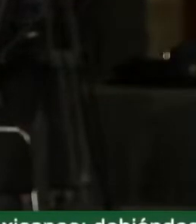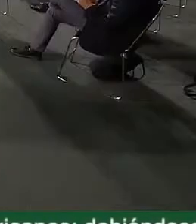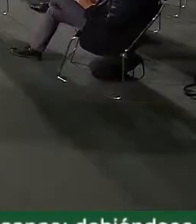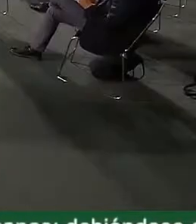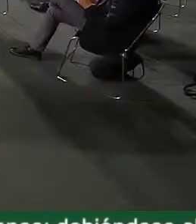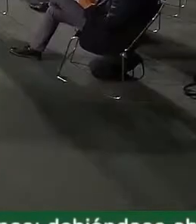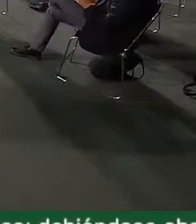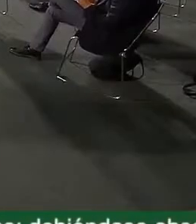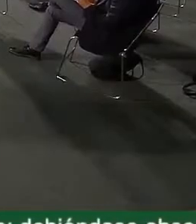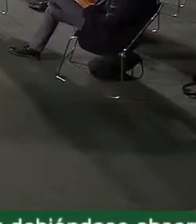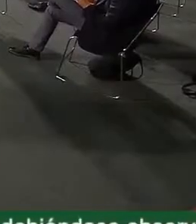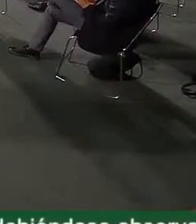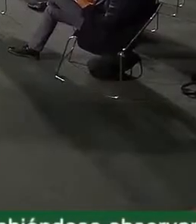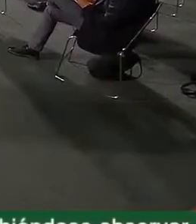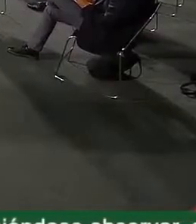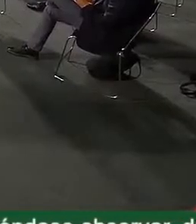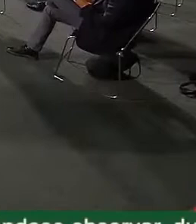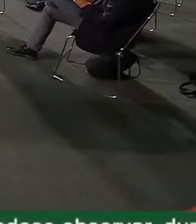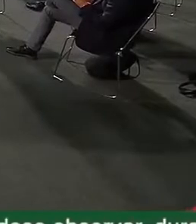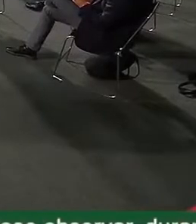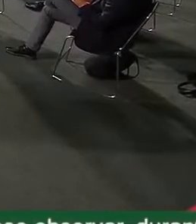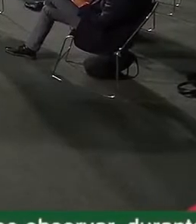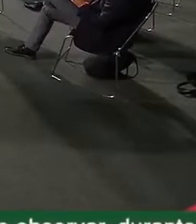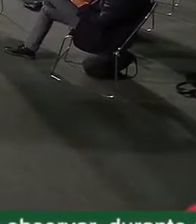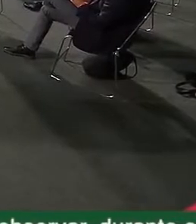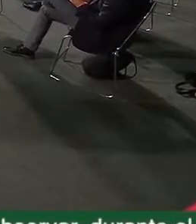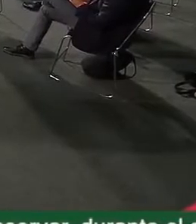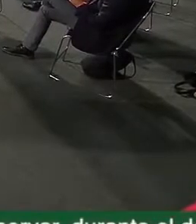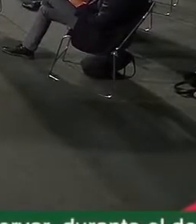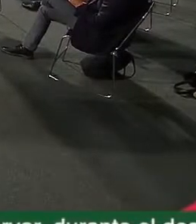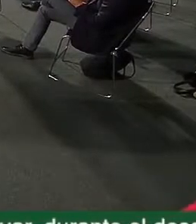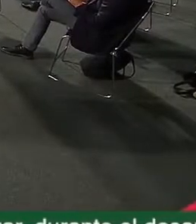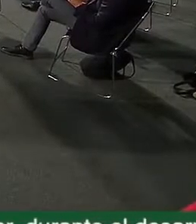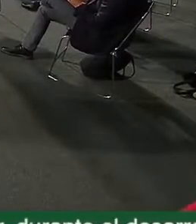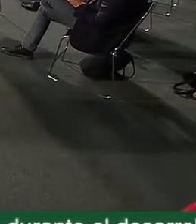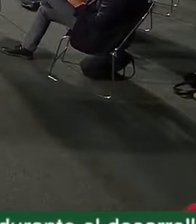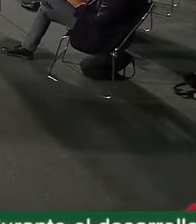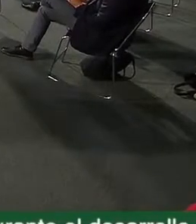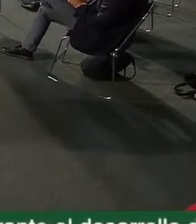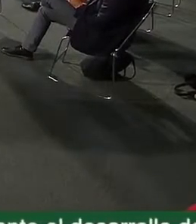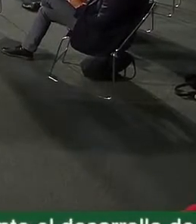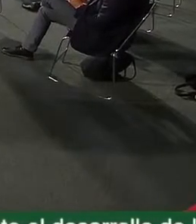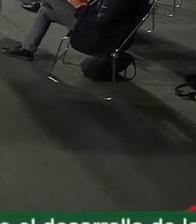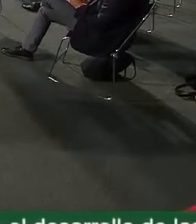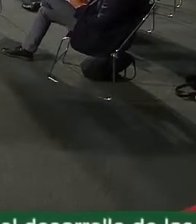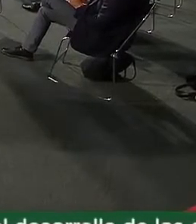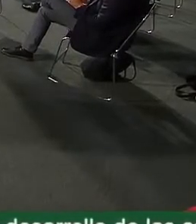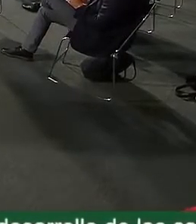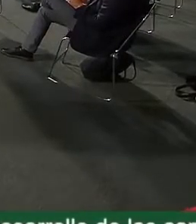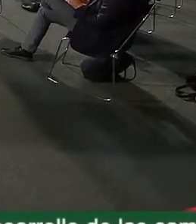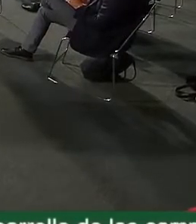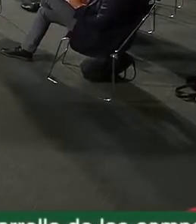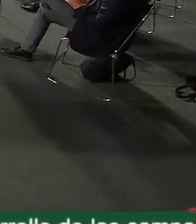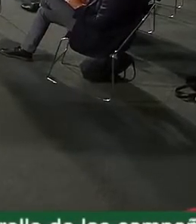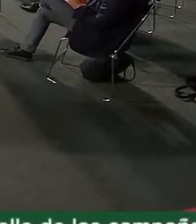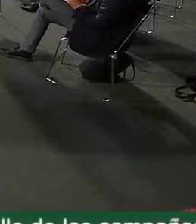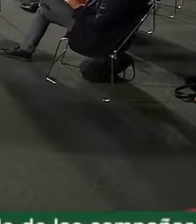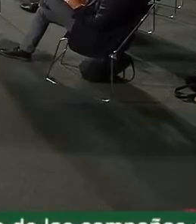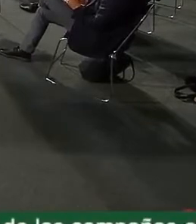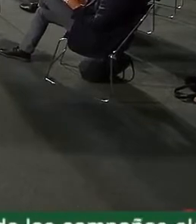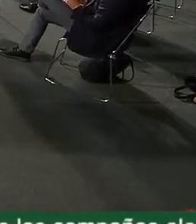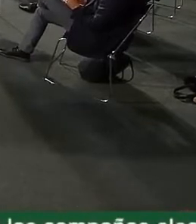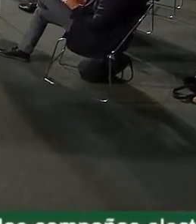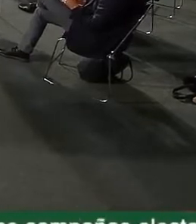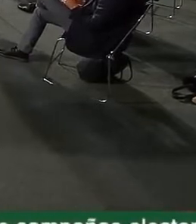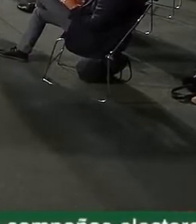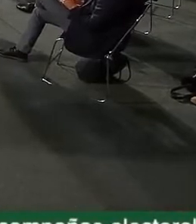con una multa de $2.5 millones, inhabilitado por 10 años para ocupar cargos, y bueno, pues digamos que